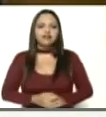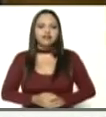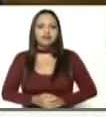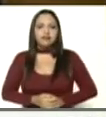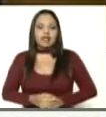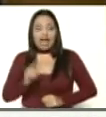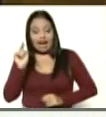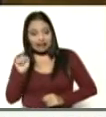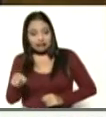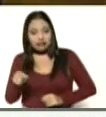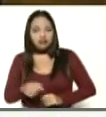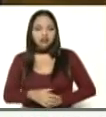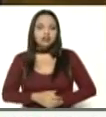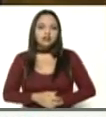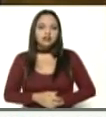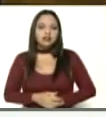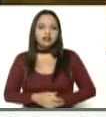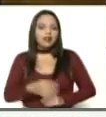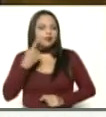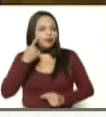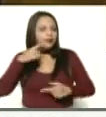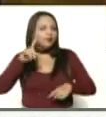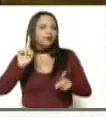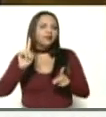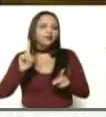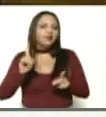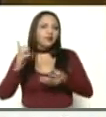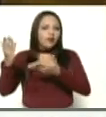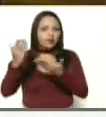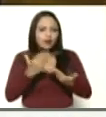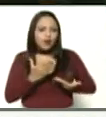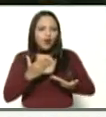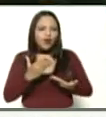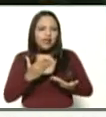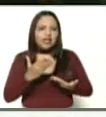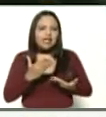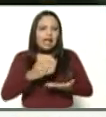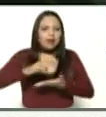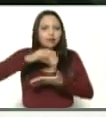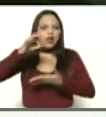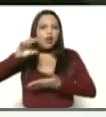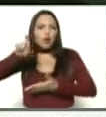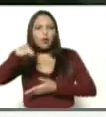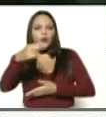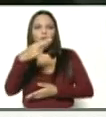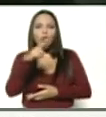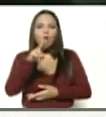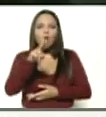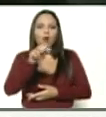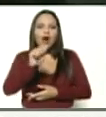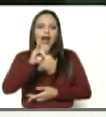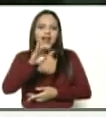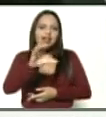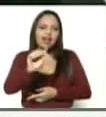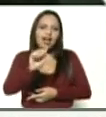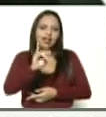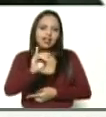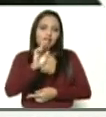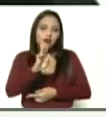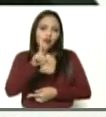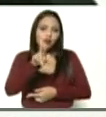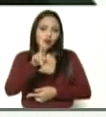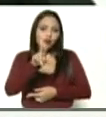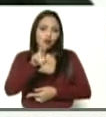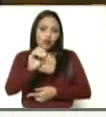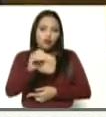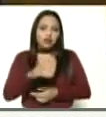Ahí como que volvió Guaycaipuro a las calles de Caracas. Y sinceramente